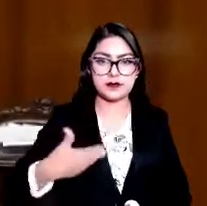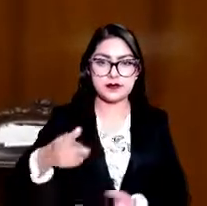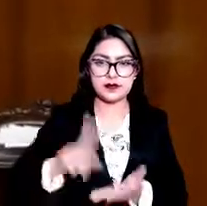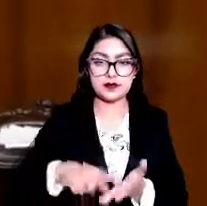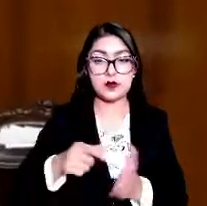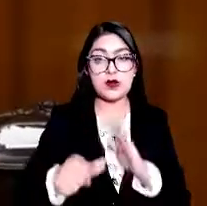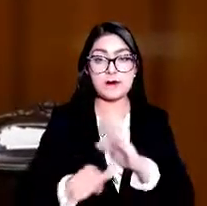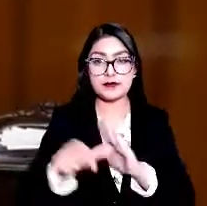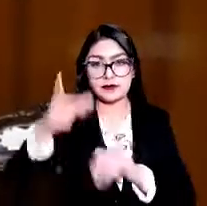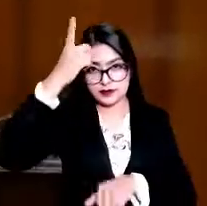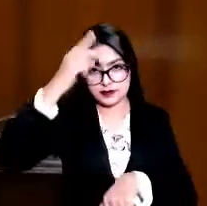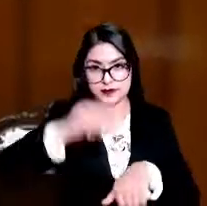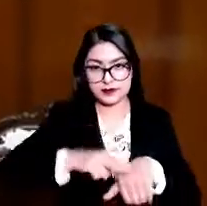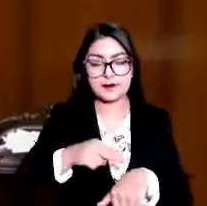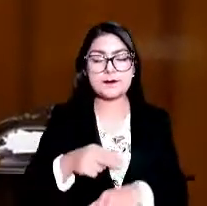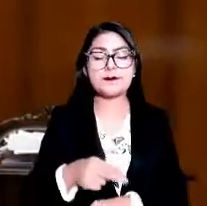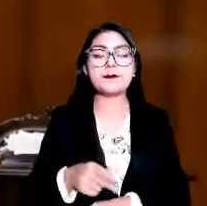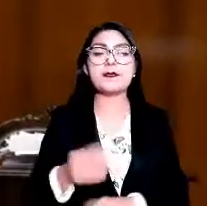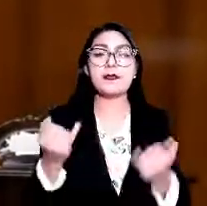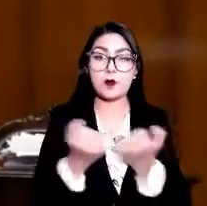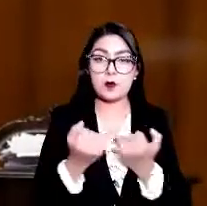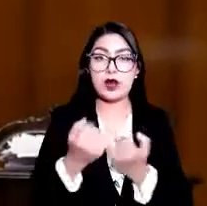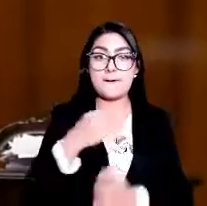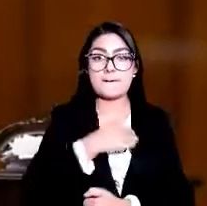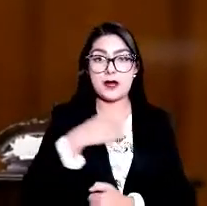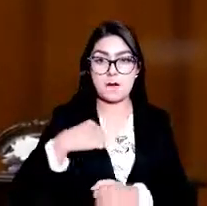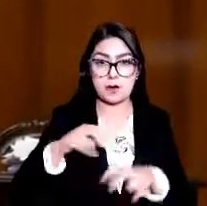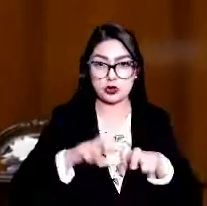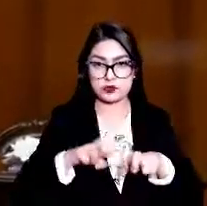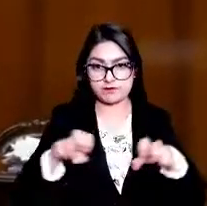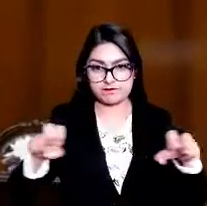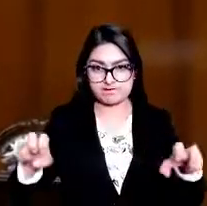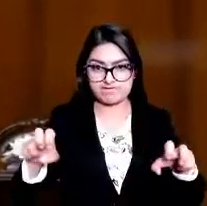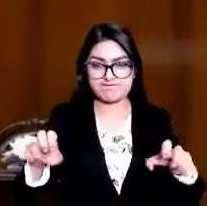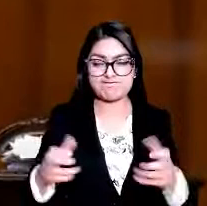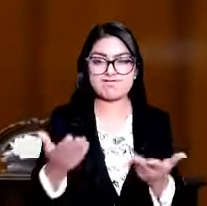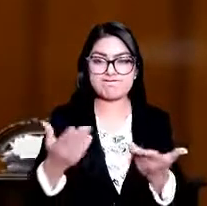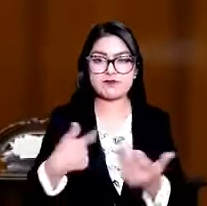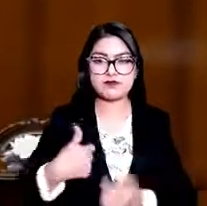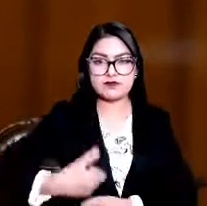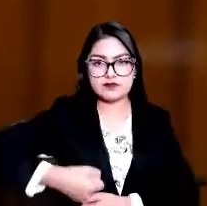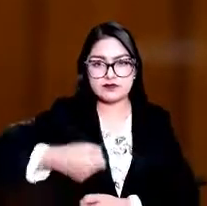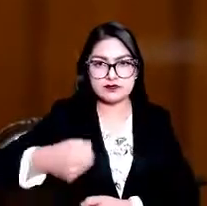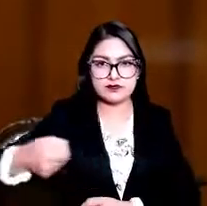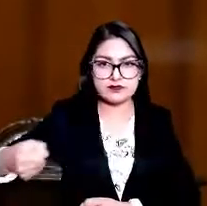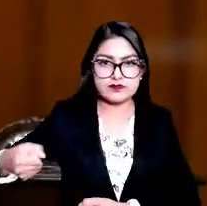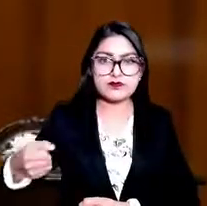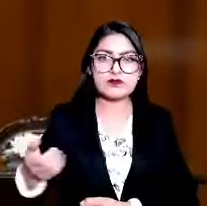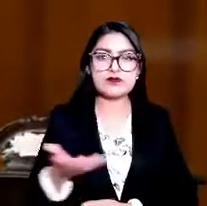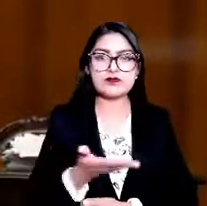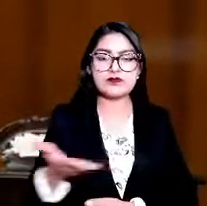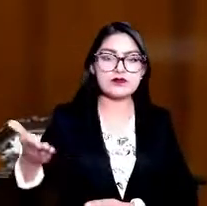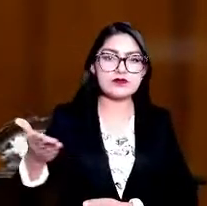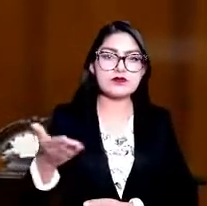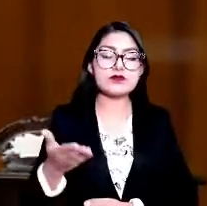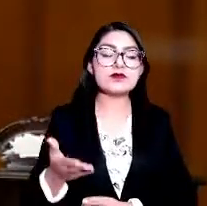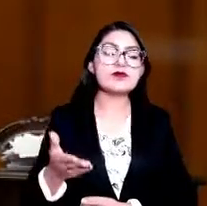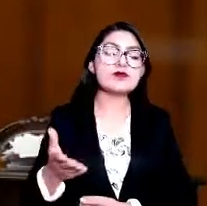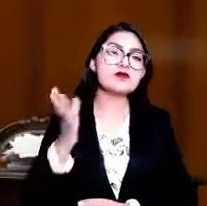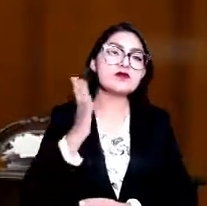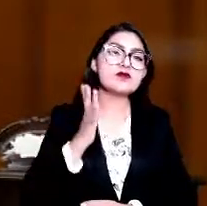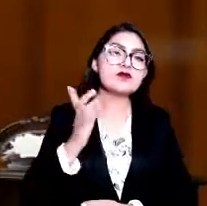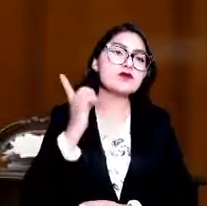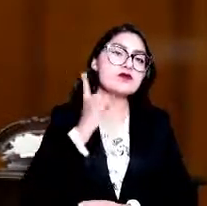Integrantes de la misma, saludo con mucho gusto a las y los legisladores,